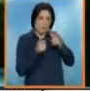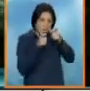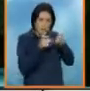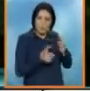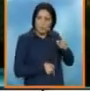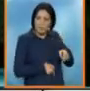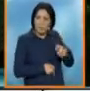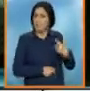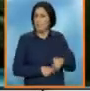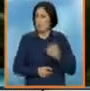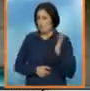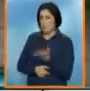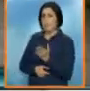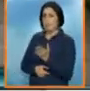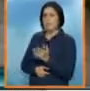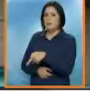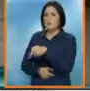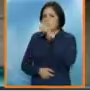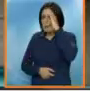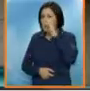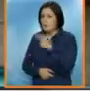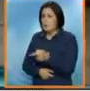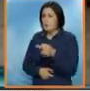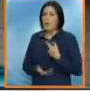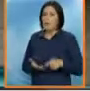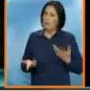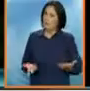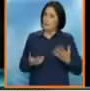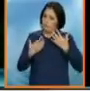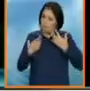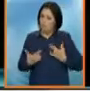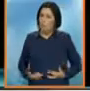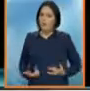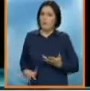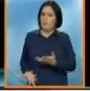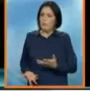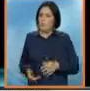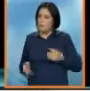pide la máxima sanción para el policía que ha manchado el uniforme de la institución.